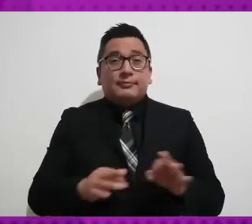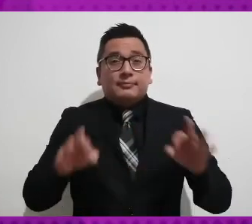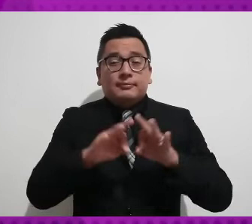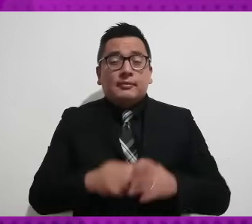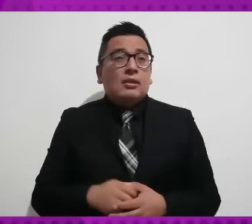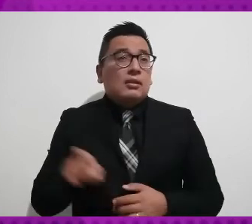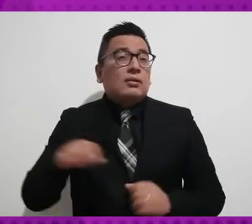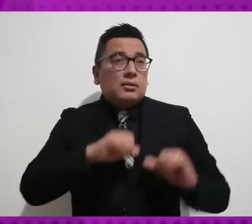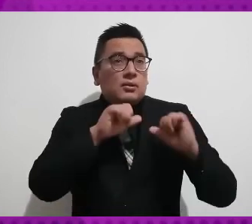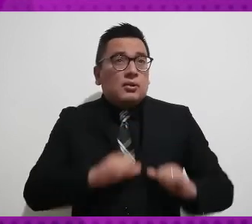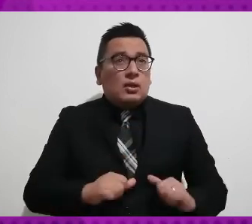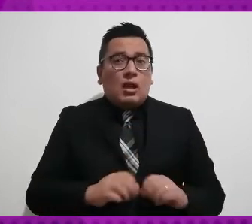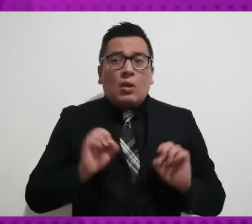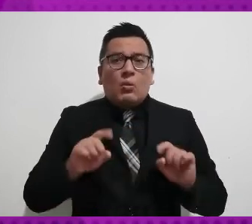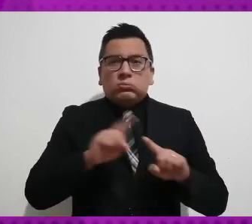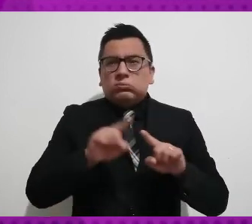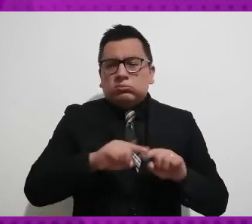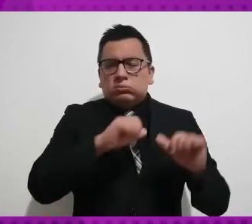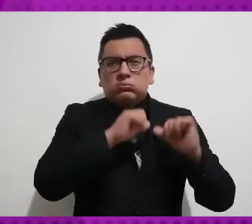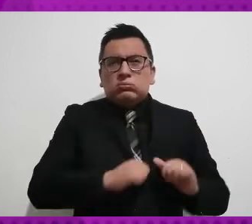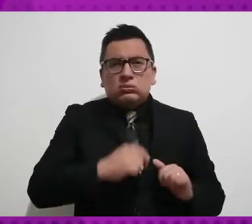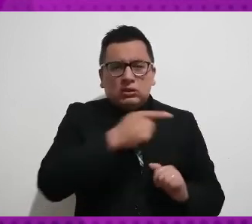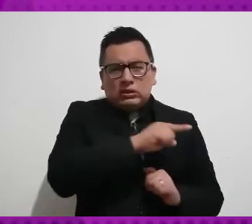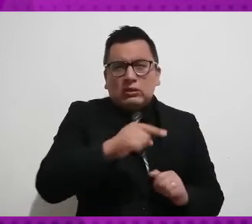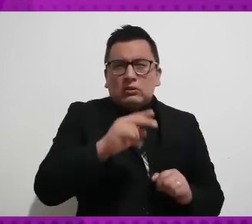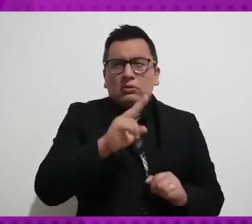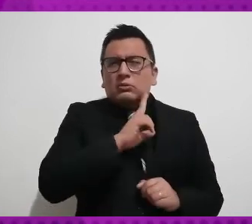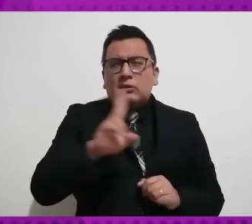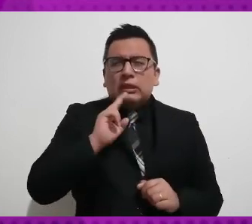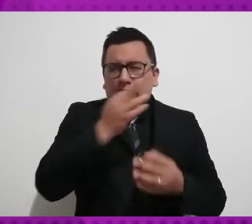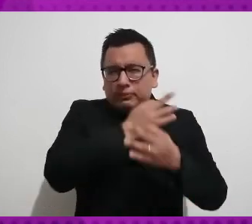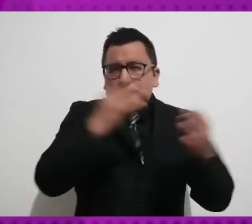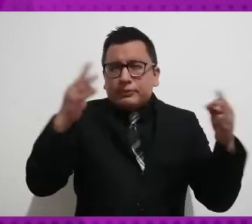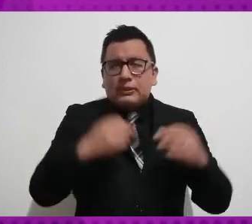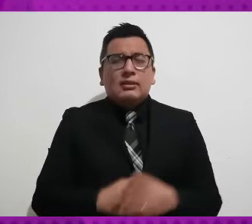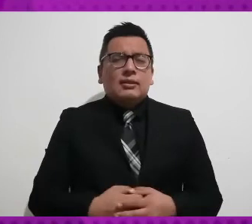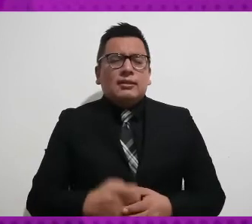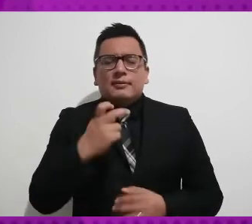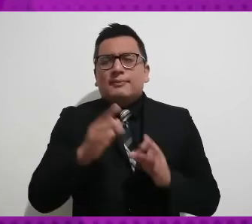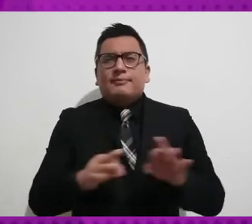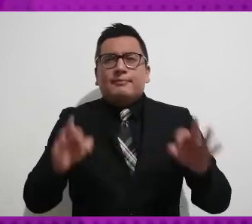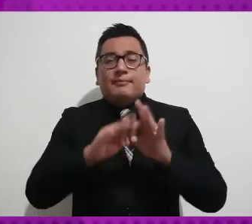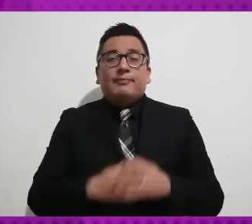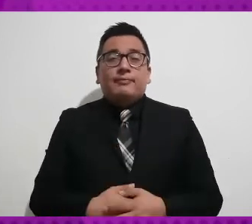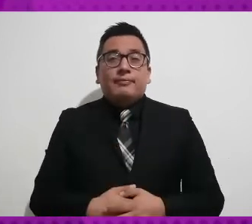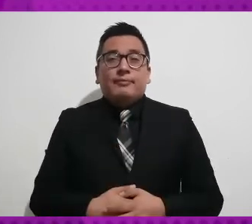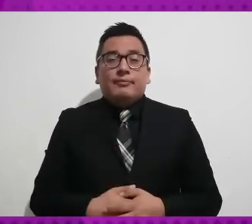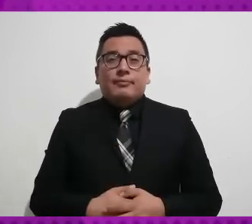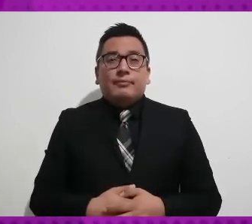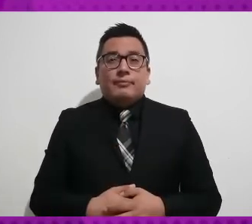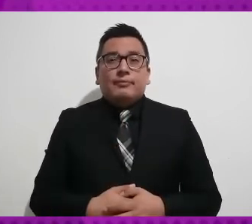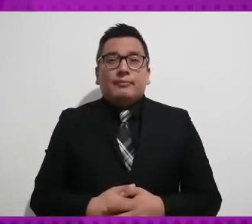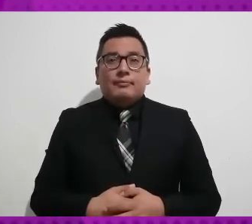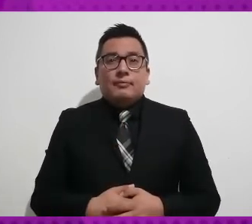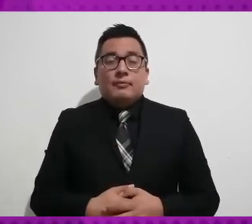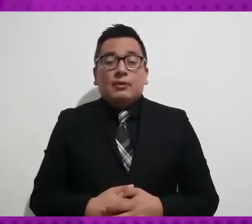propios medios de comunicación lo hiciéramos. Me parece que es algo que es un espacio de oportunidad, no solamente para